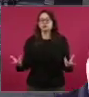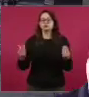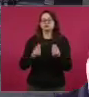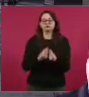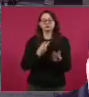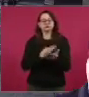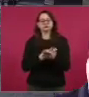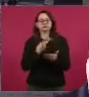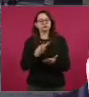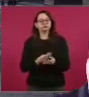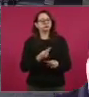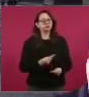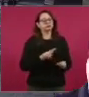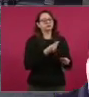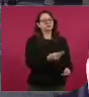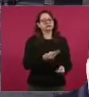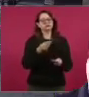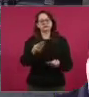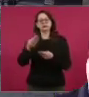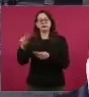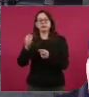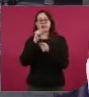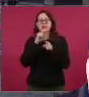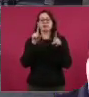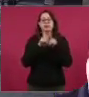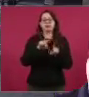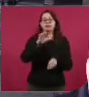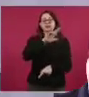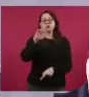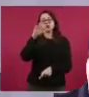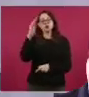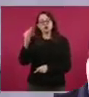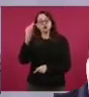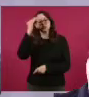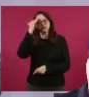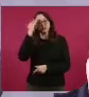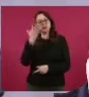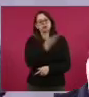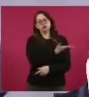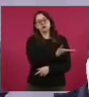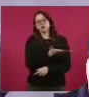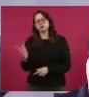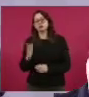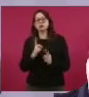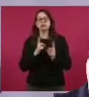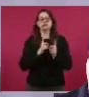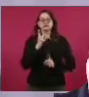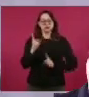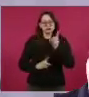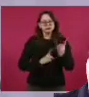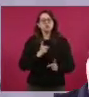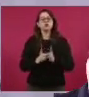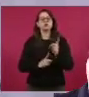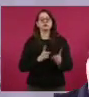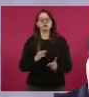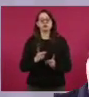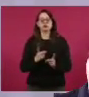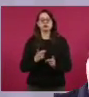de reconocimiento a los deportistas